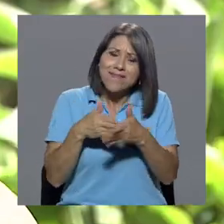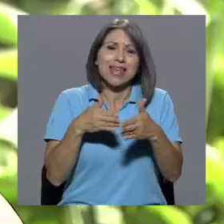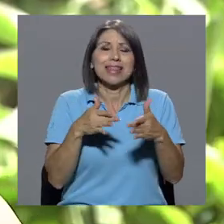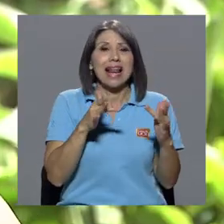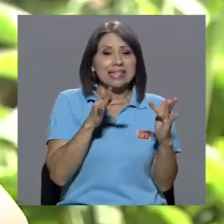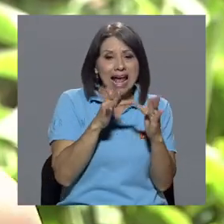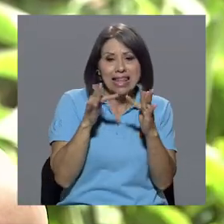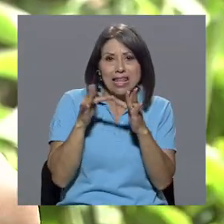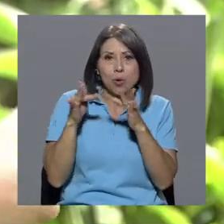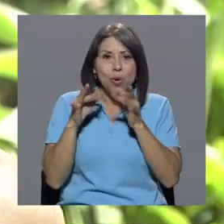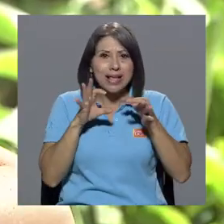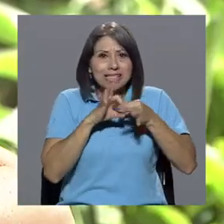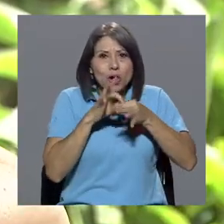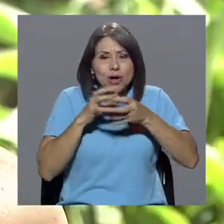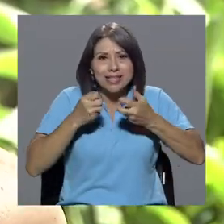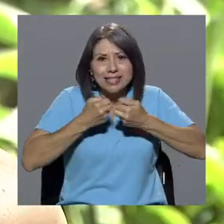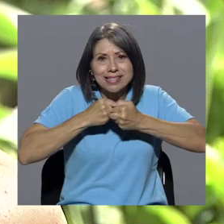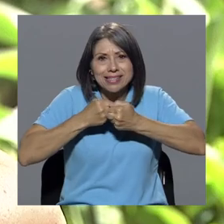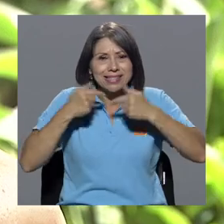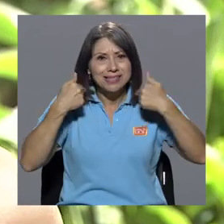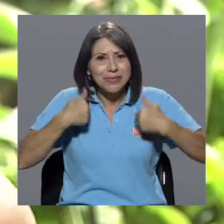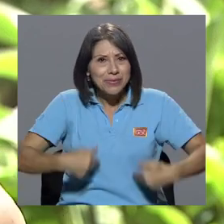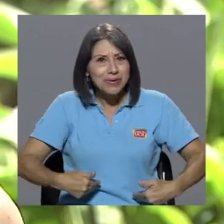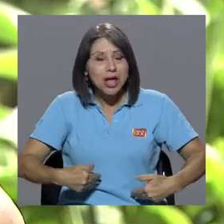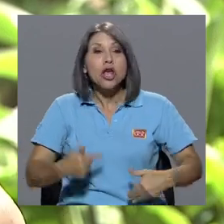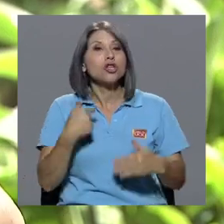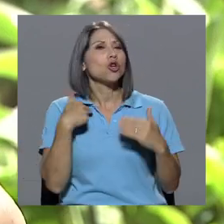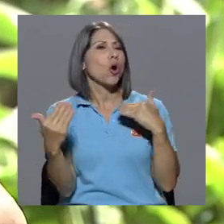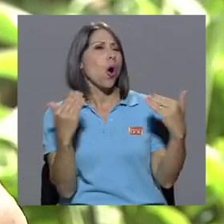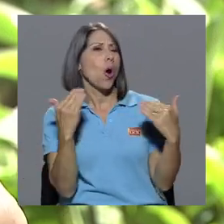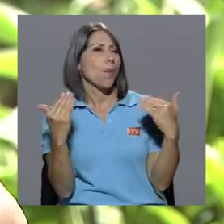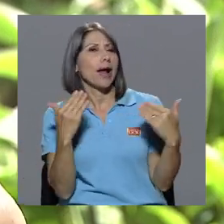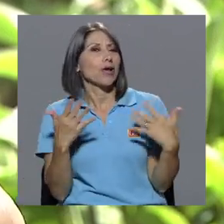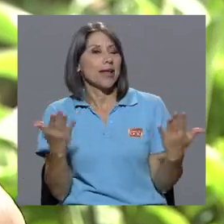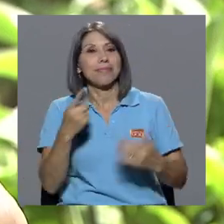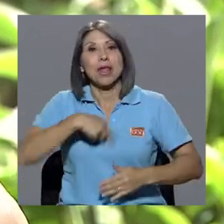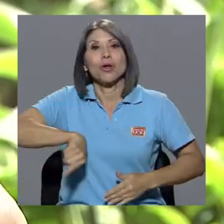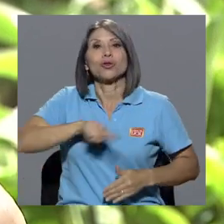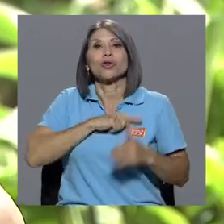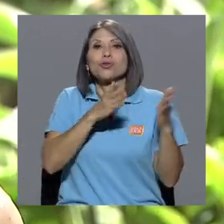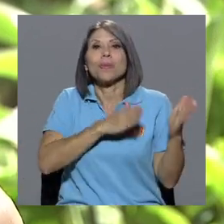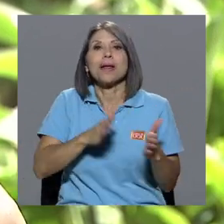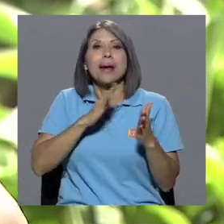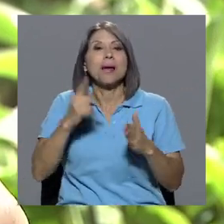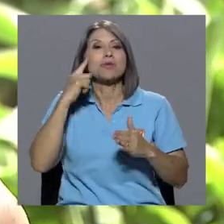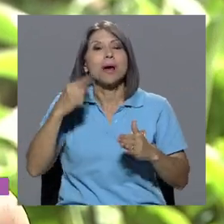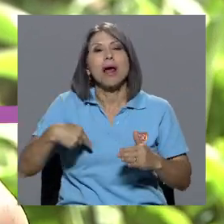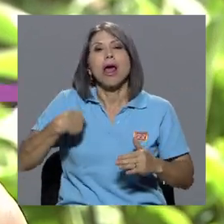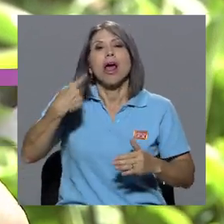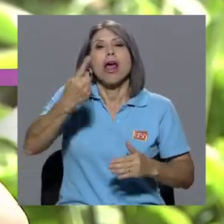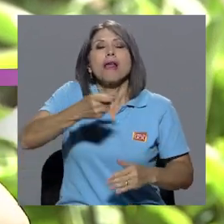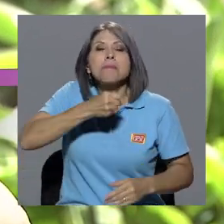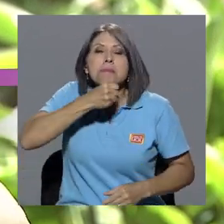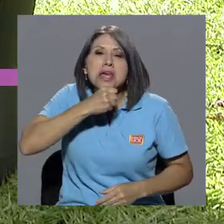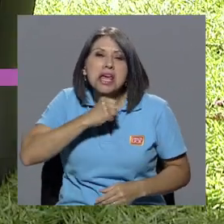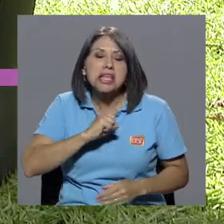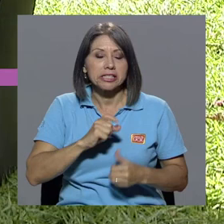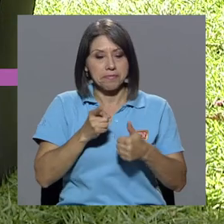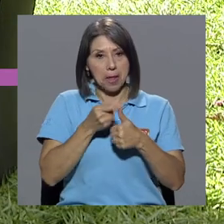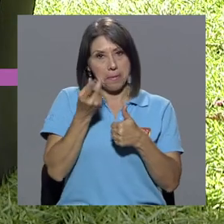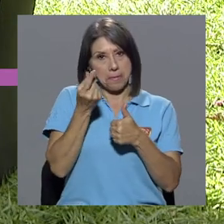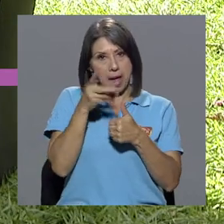Bueno, yo comparo mucho el fenómeno de que nosotros nos preparamos para la vejez